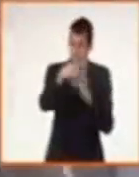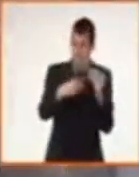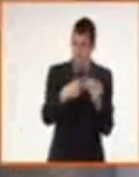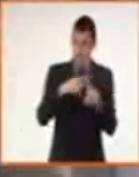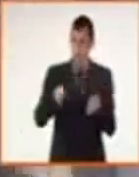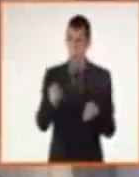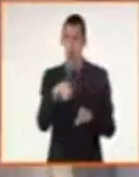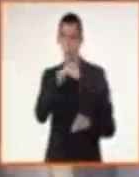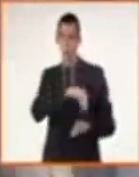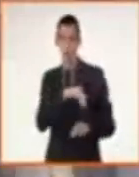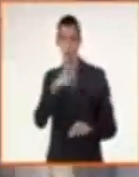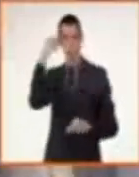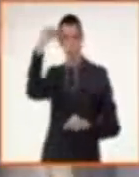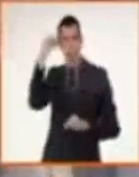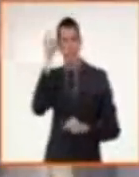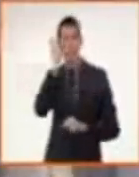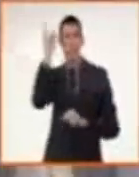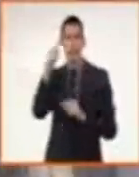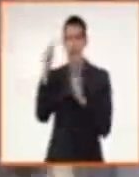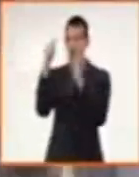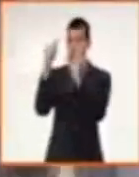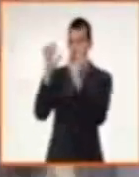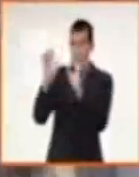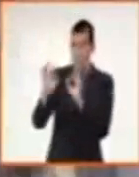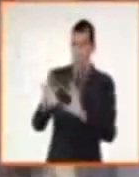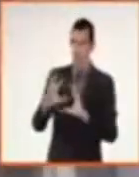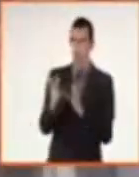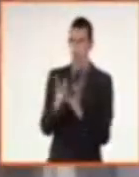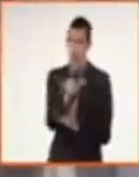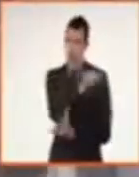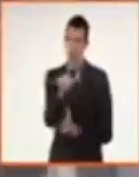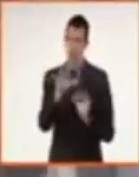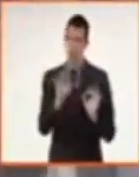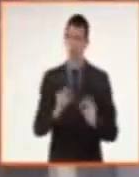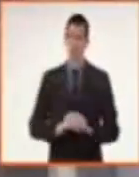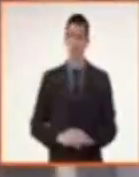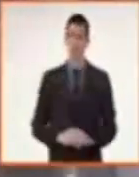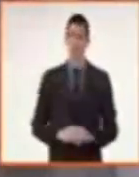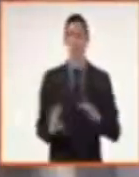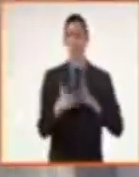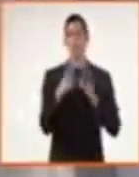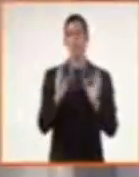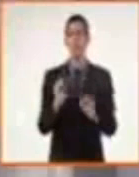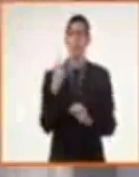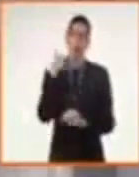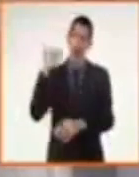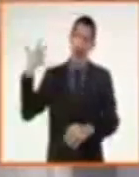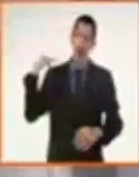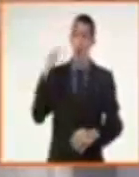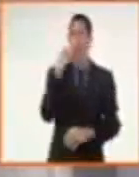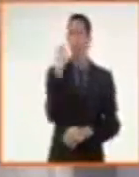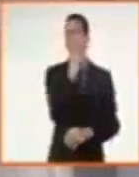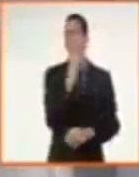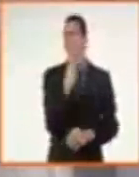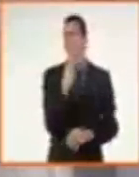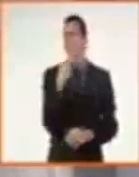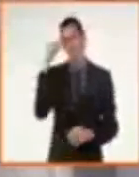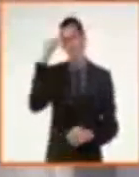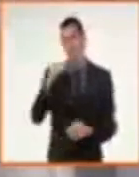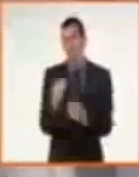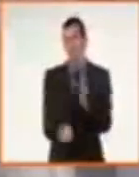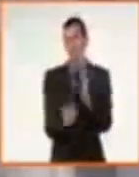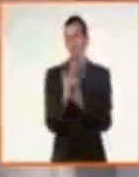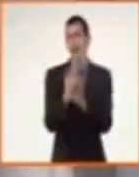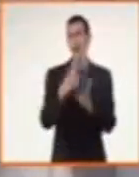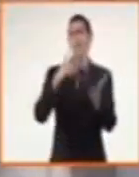Revolucionario Cubano José Martí, que se fue deformando en el camino, y unos se llamaron auténticos y se desgajaron, y el otro se llamaron ortodoxos, que se desgajaron